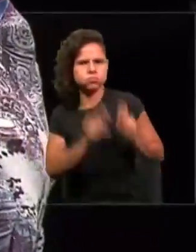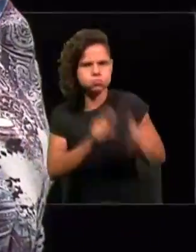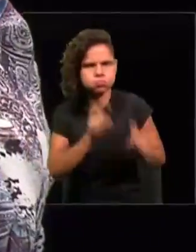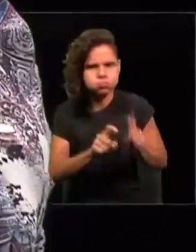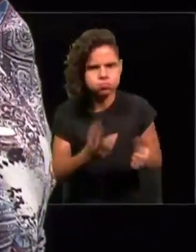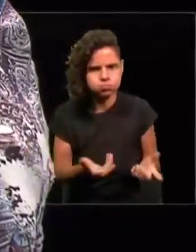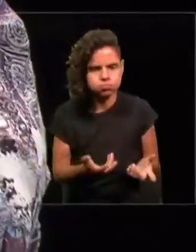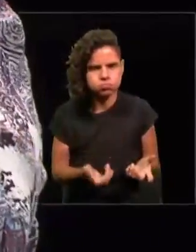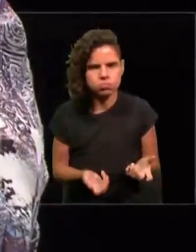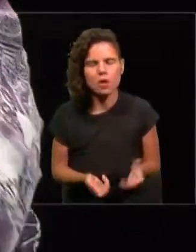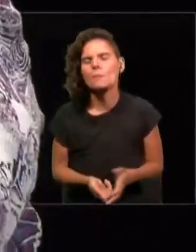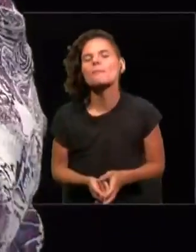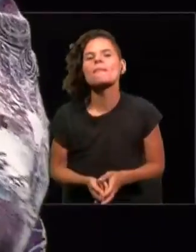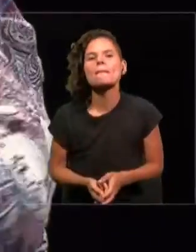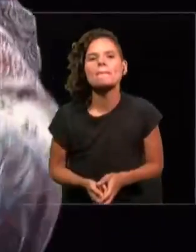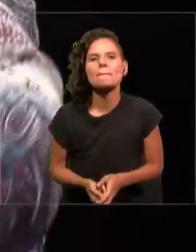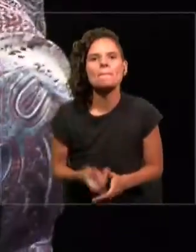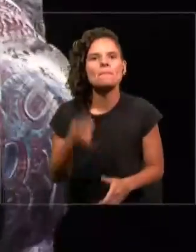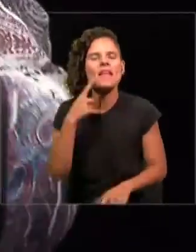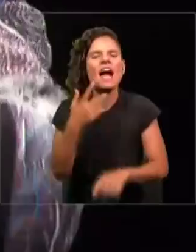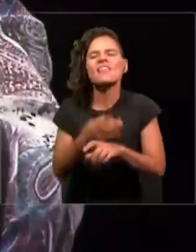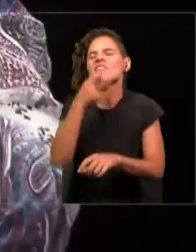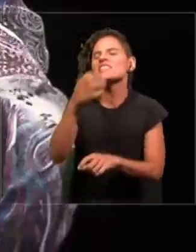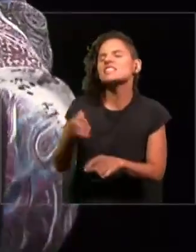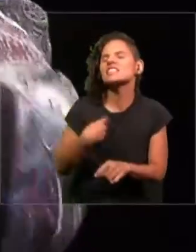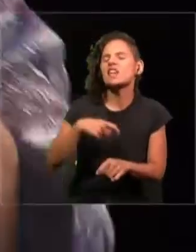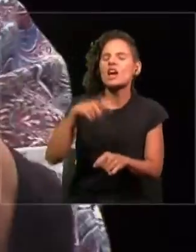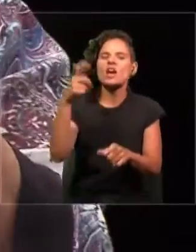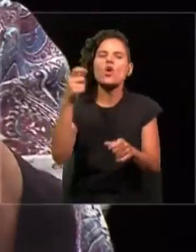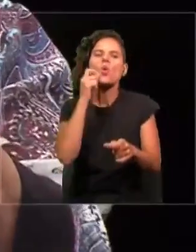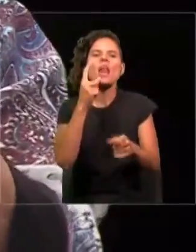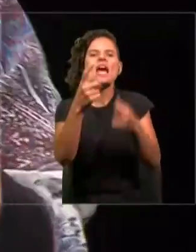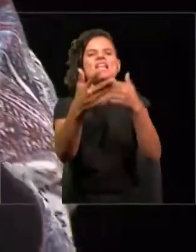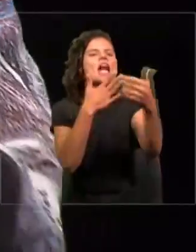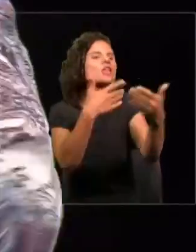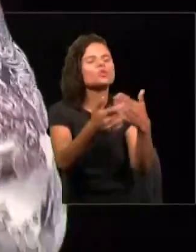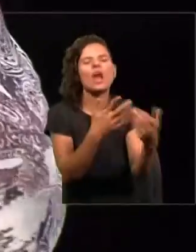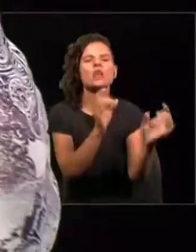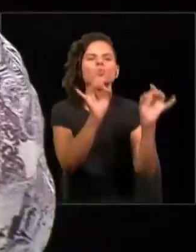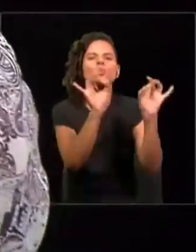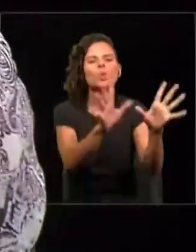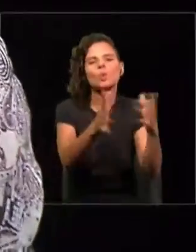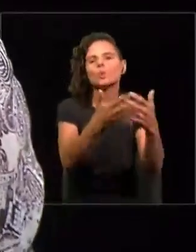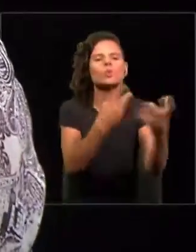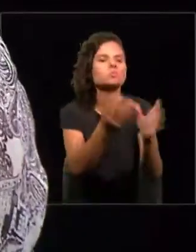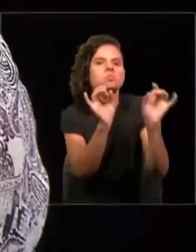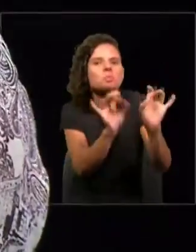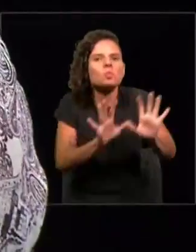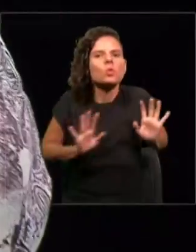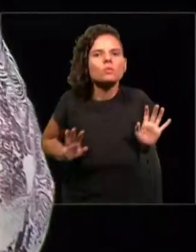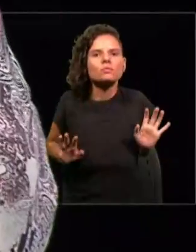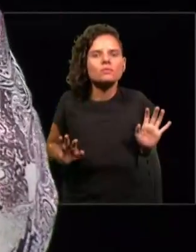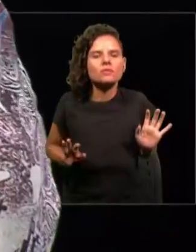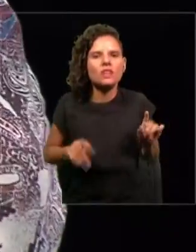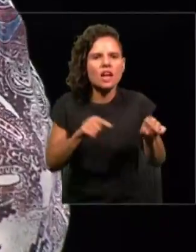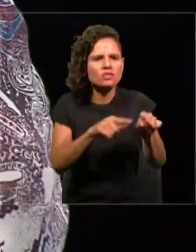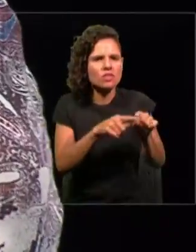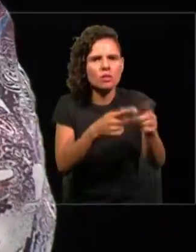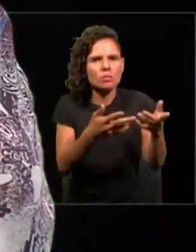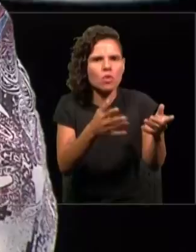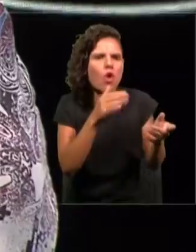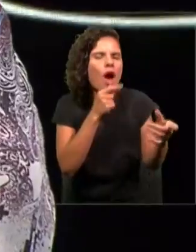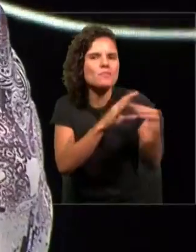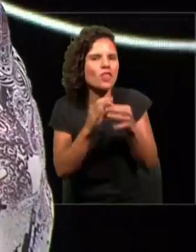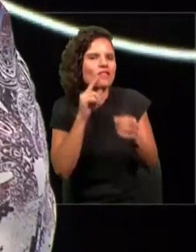desafiados. La idea de que había una naturaleza naturanda, efectivamente, corrió muchos pasos